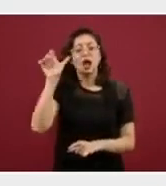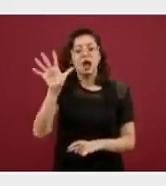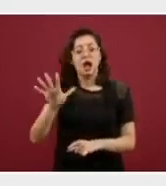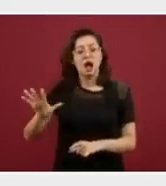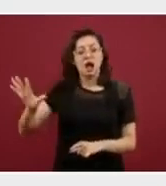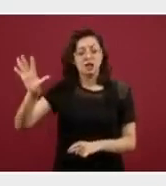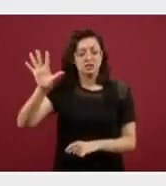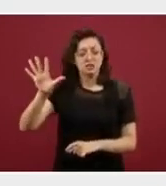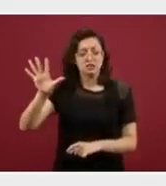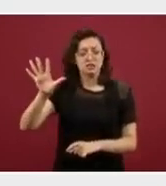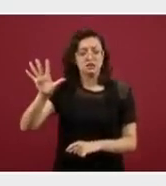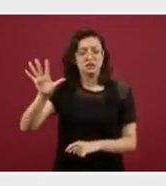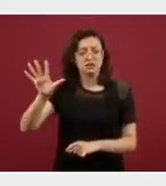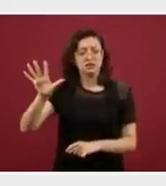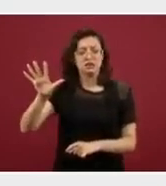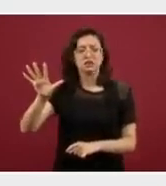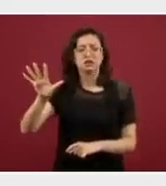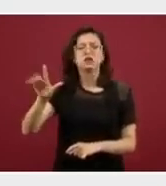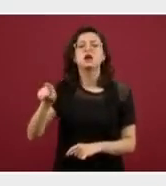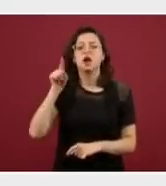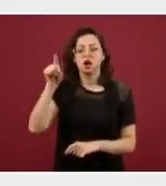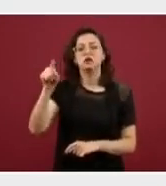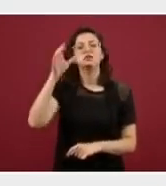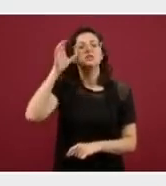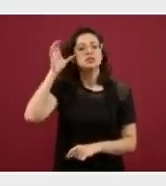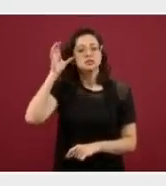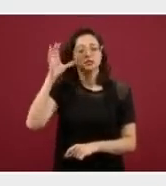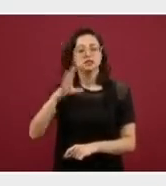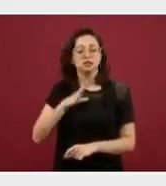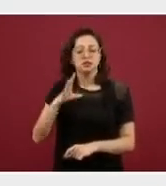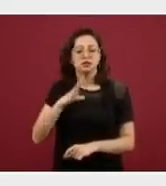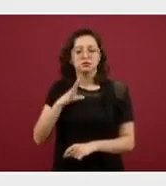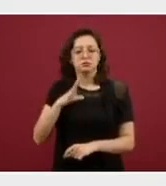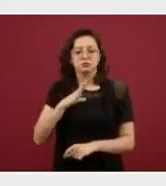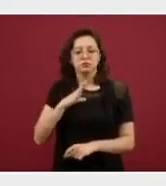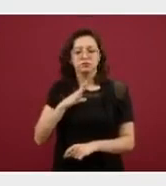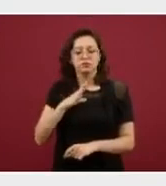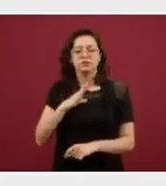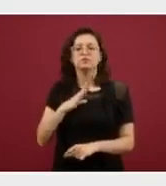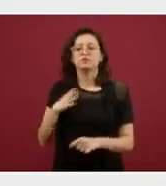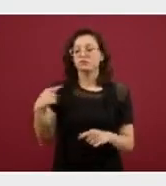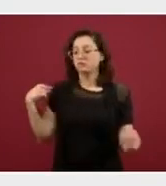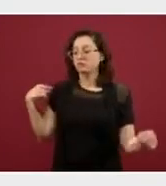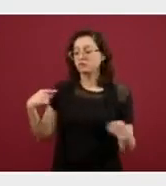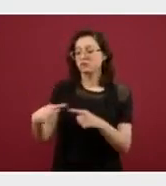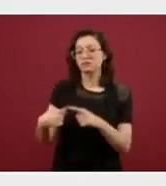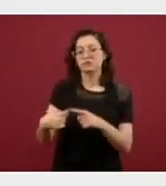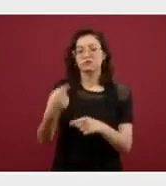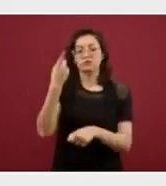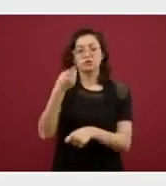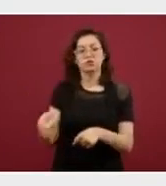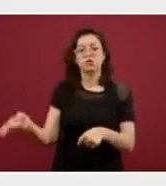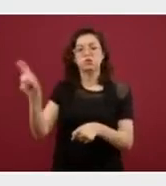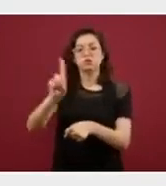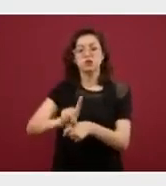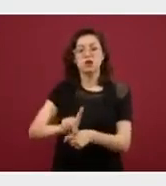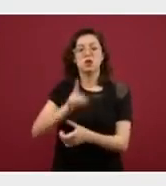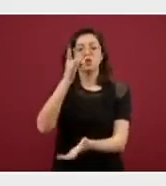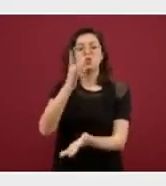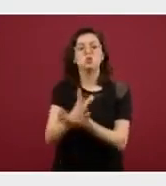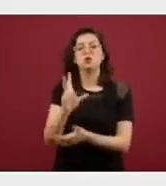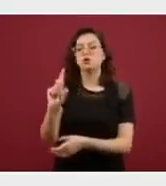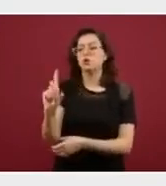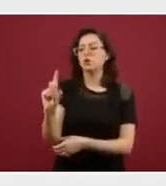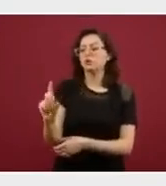sudoriental, que es la región donde está China, y ya solamente en las últimas 24 horas hemos tenido 32